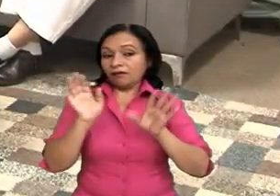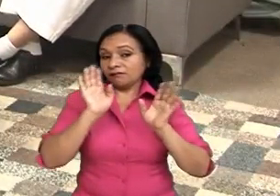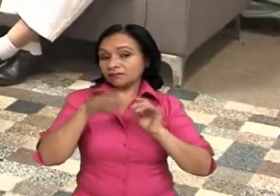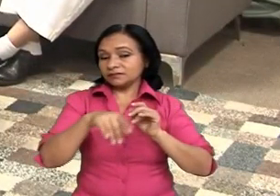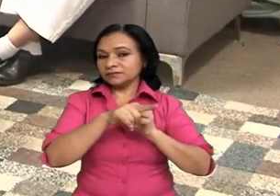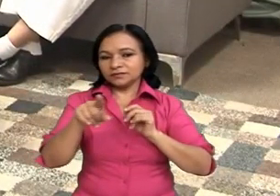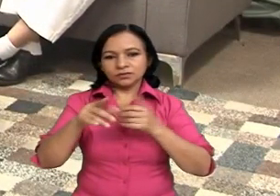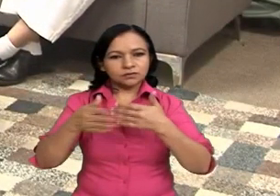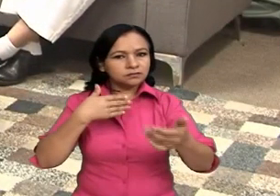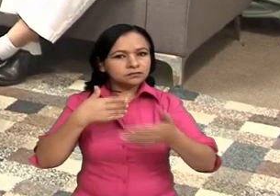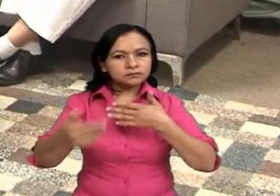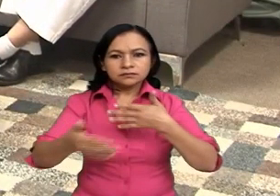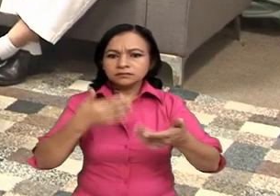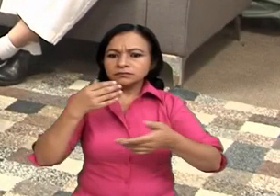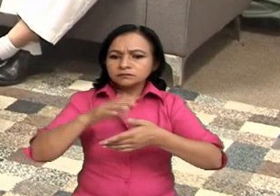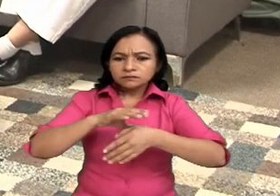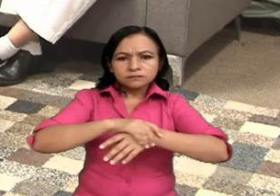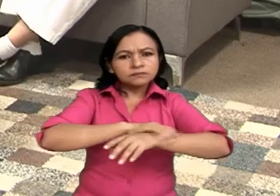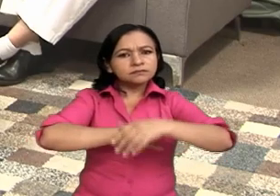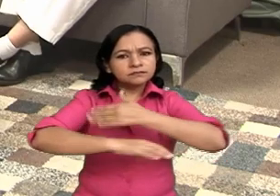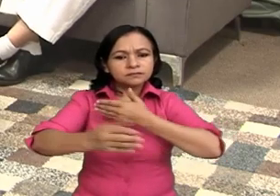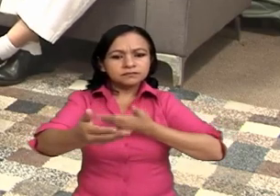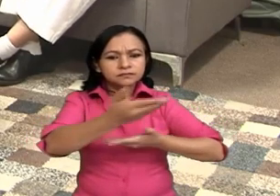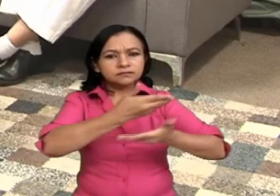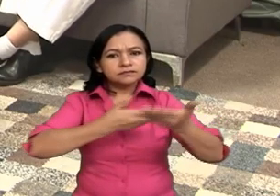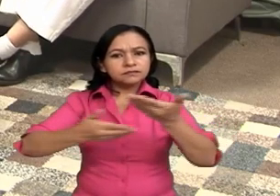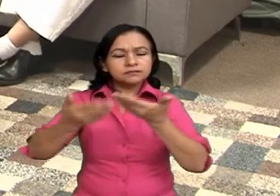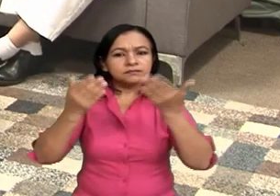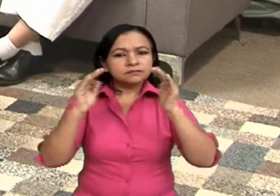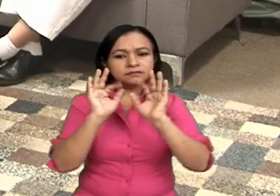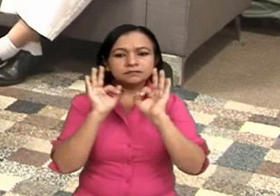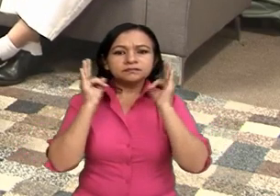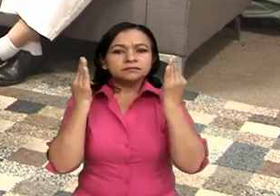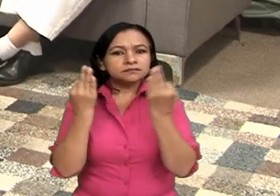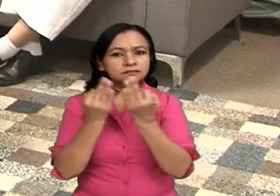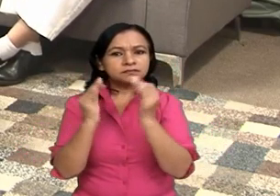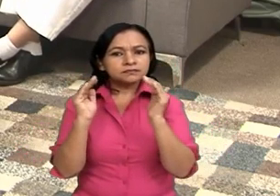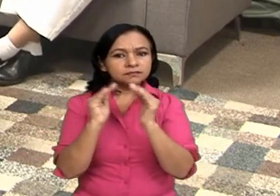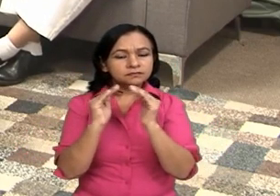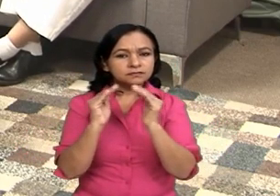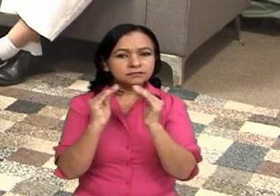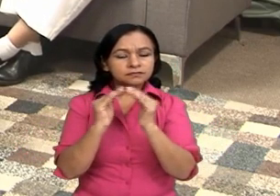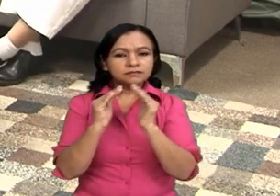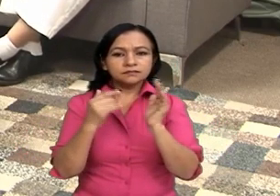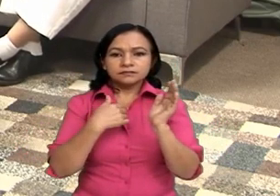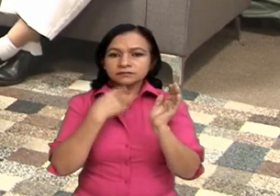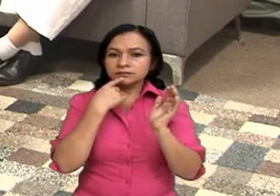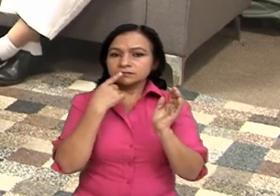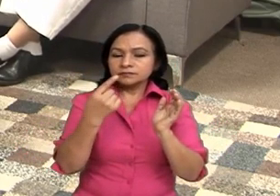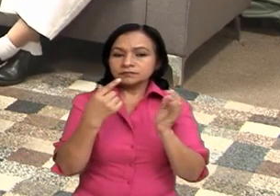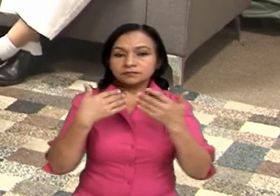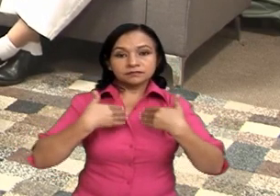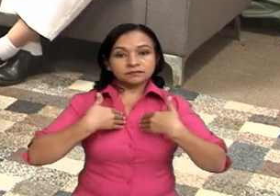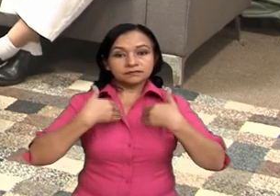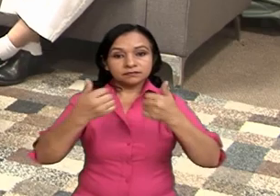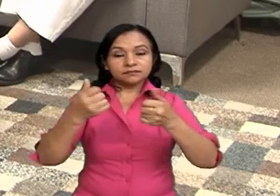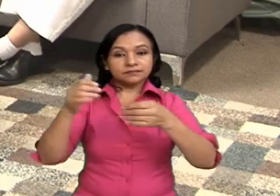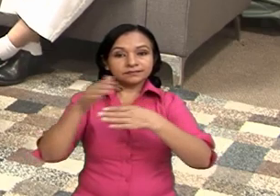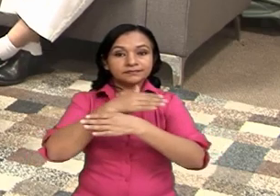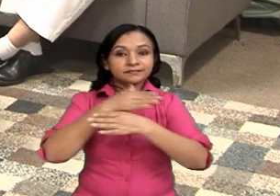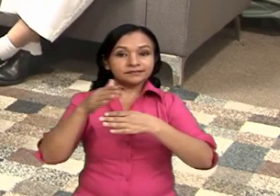al revés. Estamos compartiendo el quehacer entre la familia. Por eso yo digo que en el sector salud era diferente,